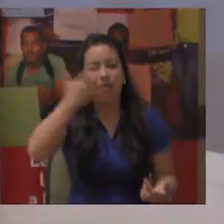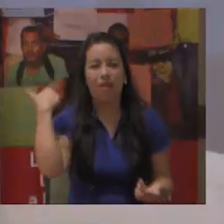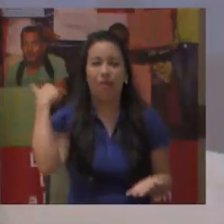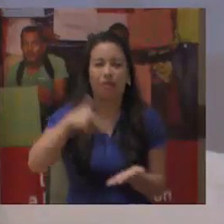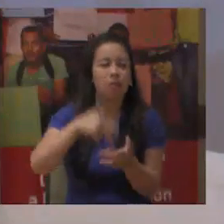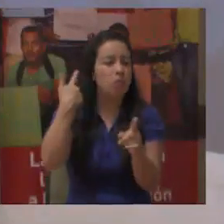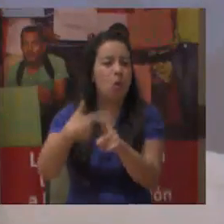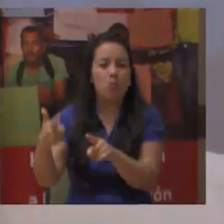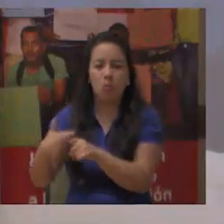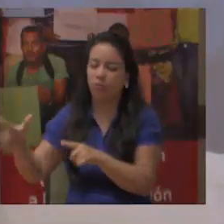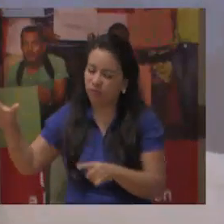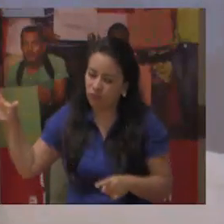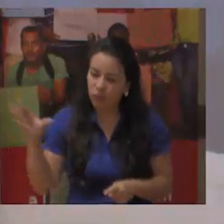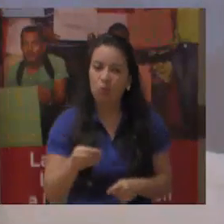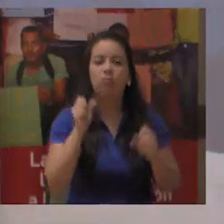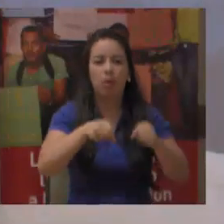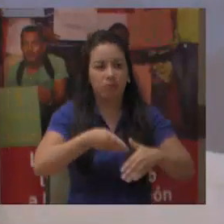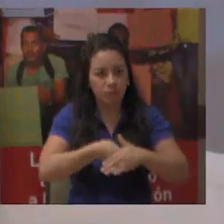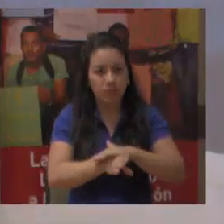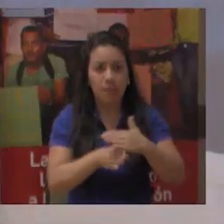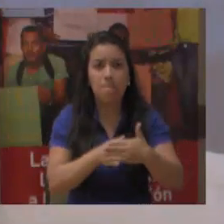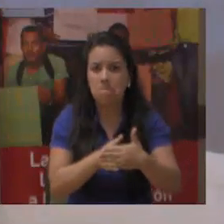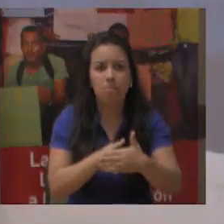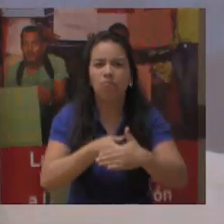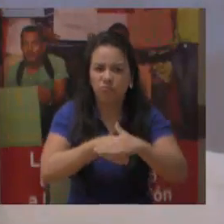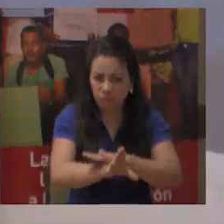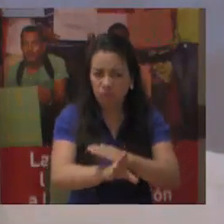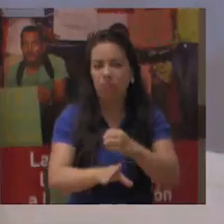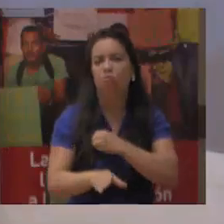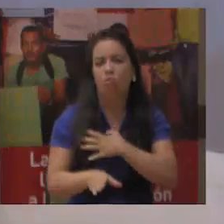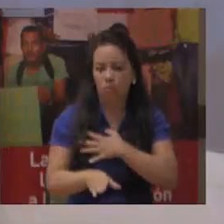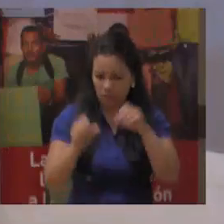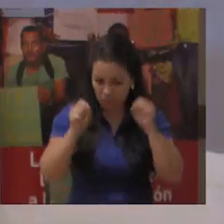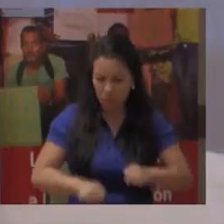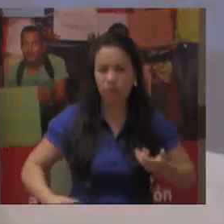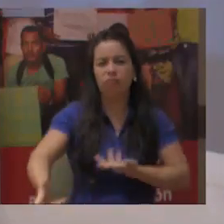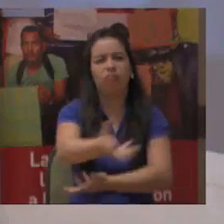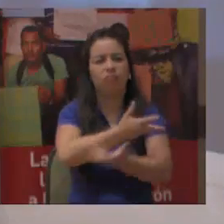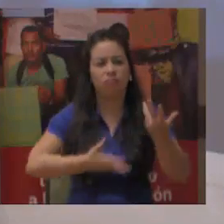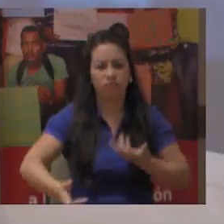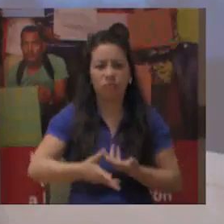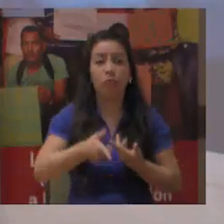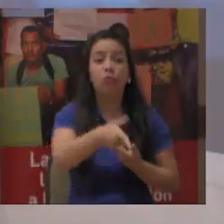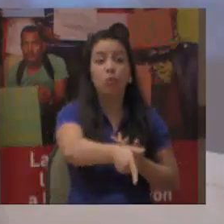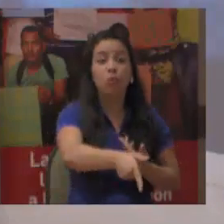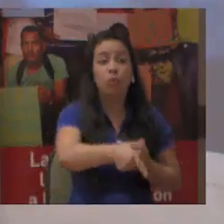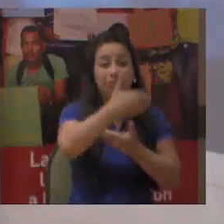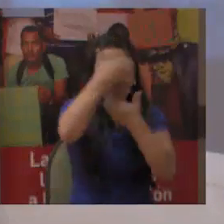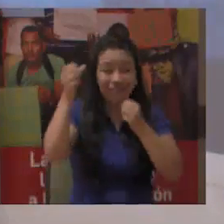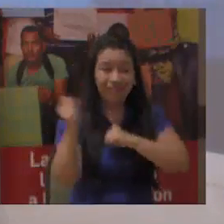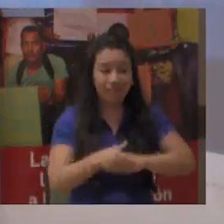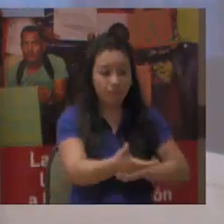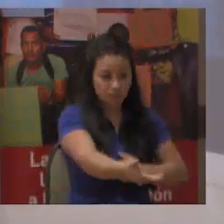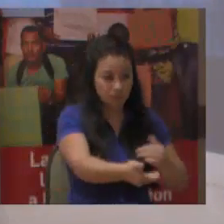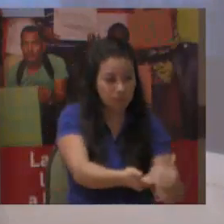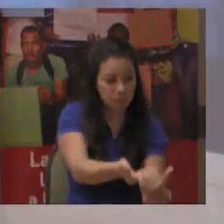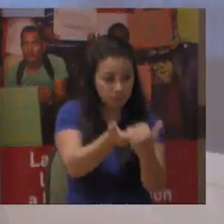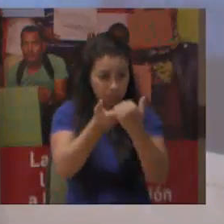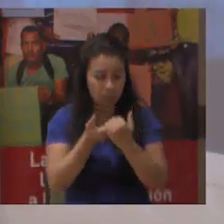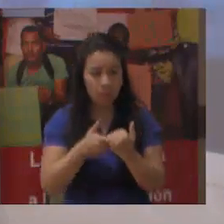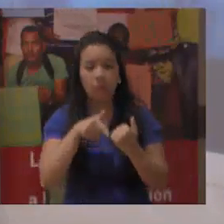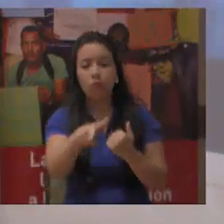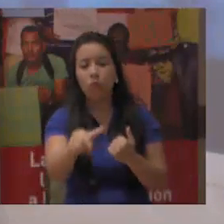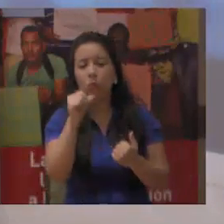igual, que todos debemos tener acceso a esas oportunidades. Y así como hay que darle la mano a los desmovilizados, así como hay que darle la mano a las víctimas,